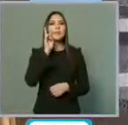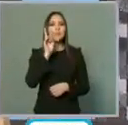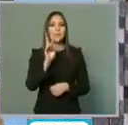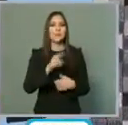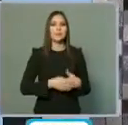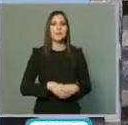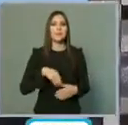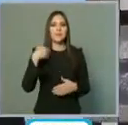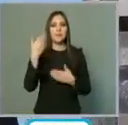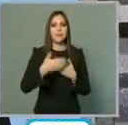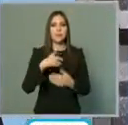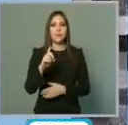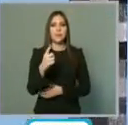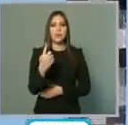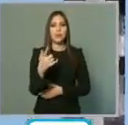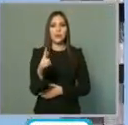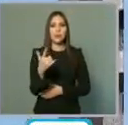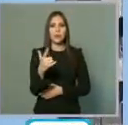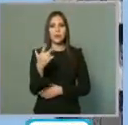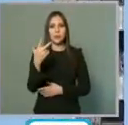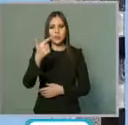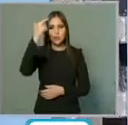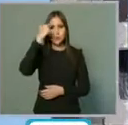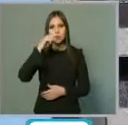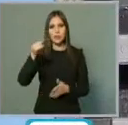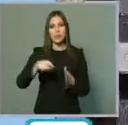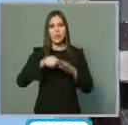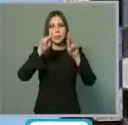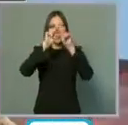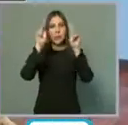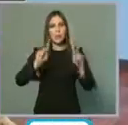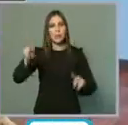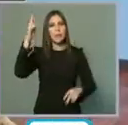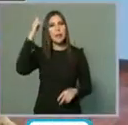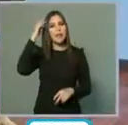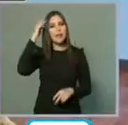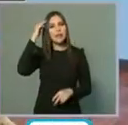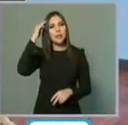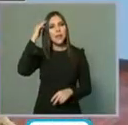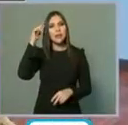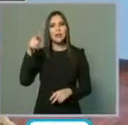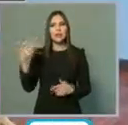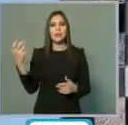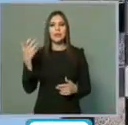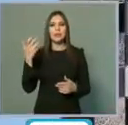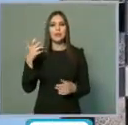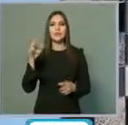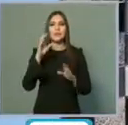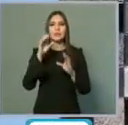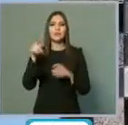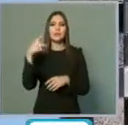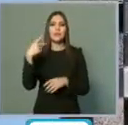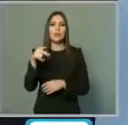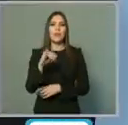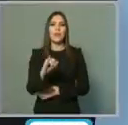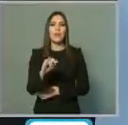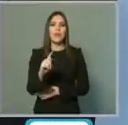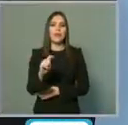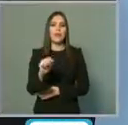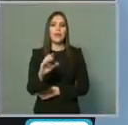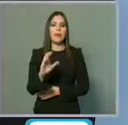de julio a las 8 de la noche en el Palacio de Bellas Artes con una obra de mi autoría que se llama Ítaca, el